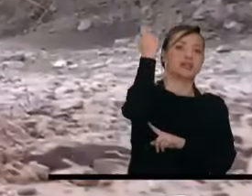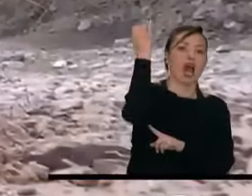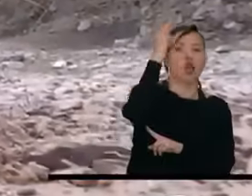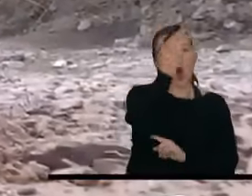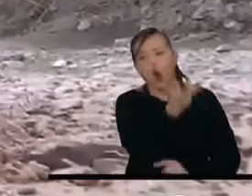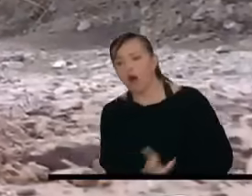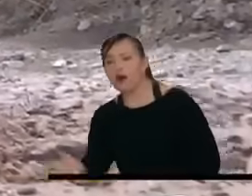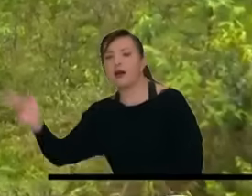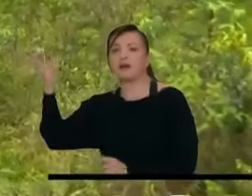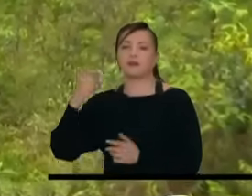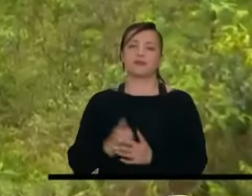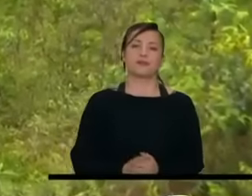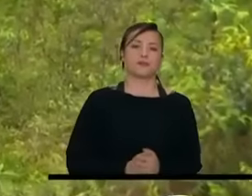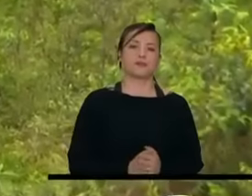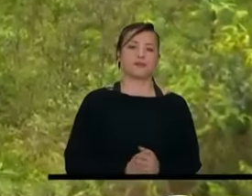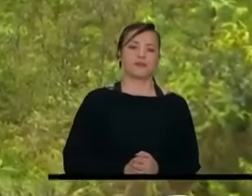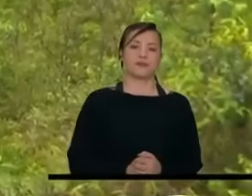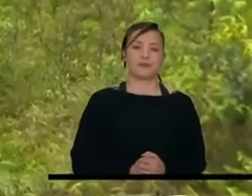orientales.